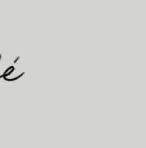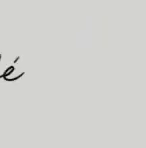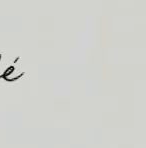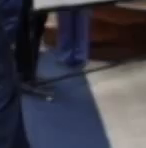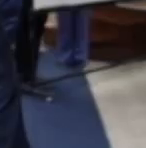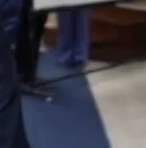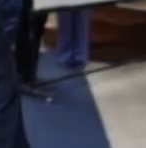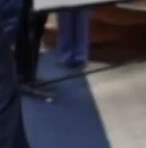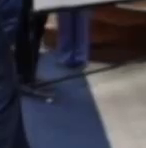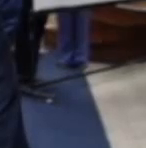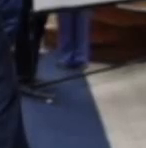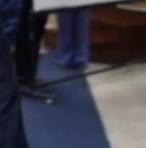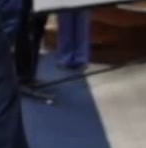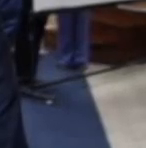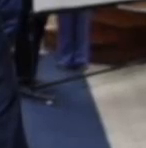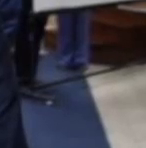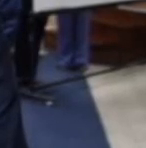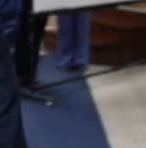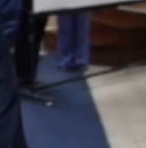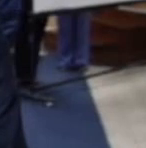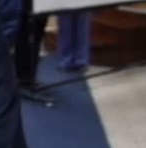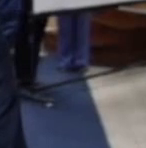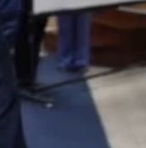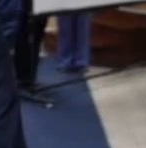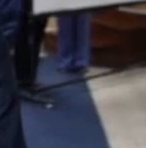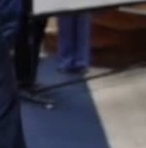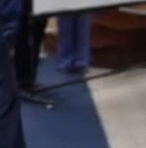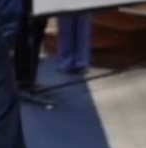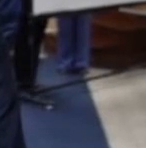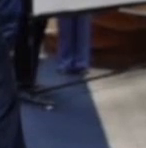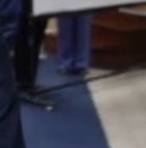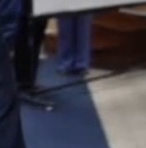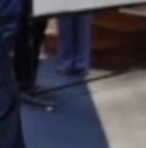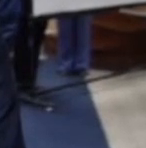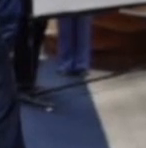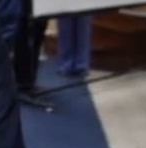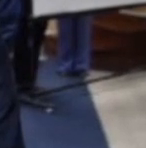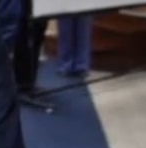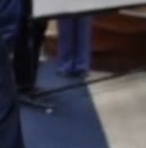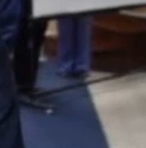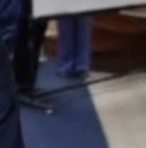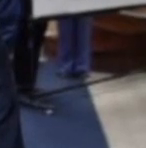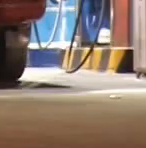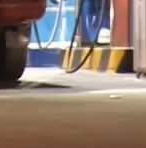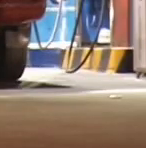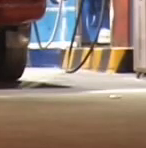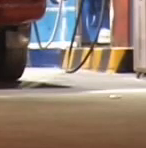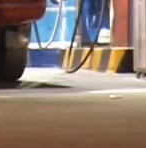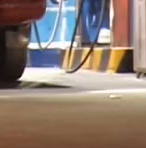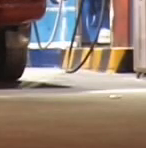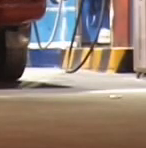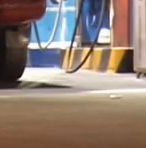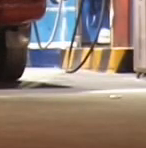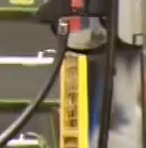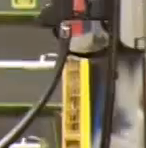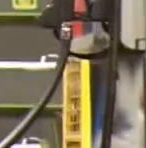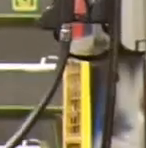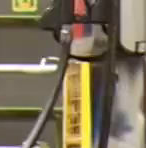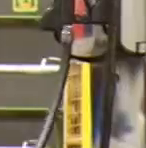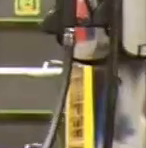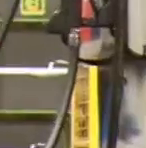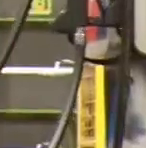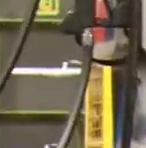Impresión Pablo Zambrano, presidente ejecutivo de la Cámara de Industrias y Producción, para explicar la visión de los empresarios acerca de